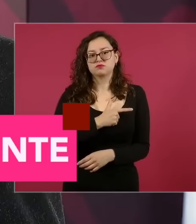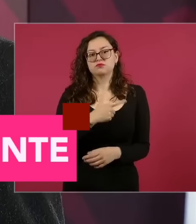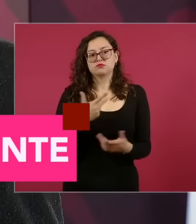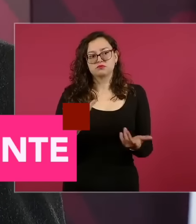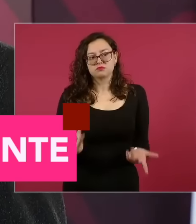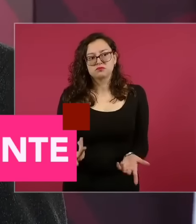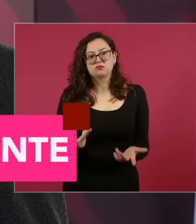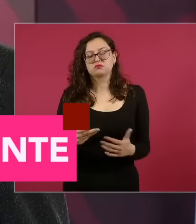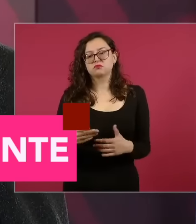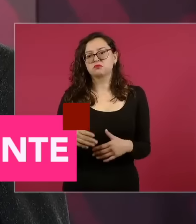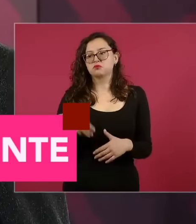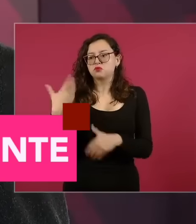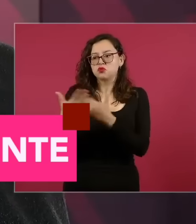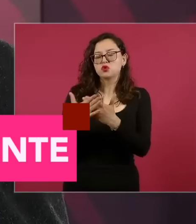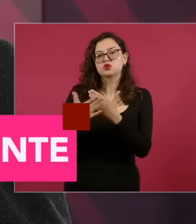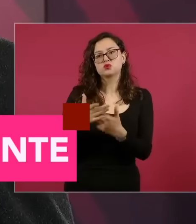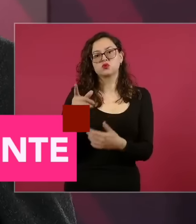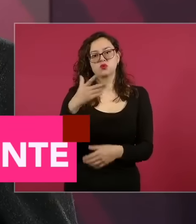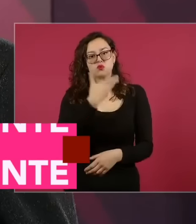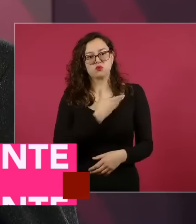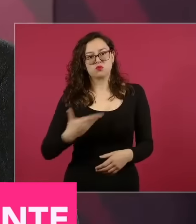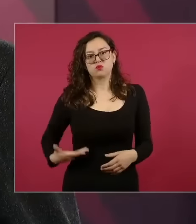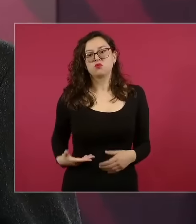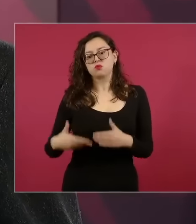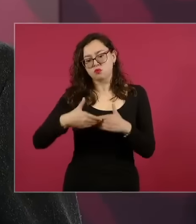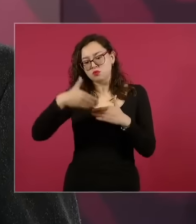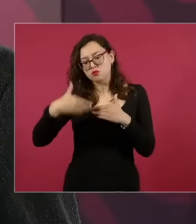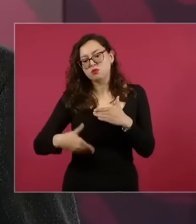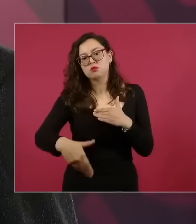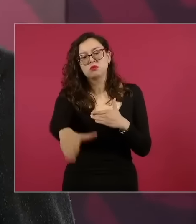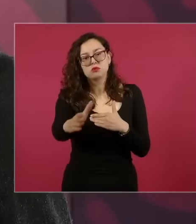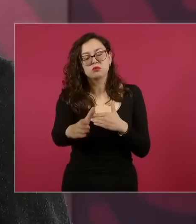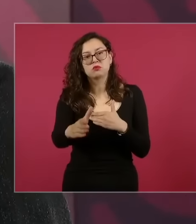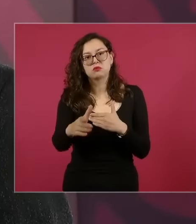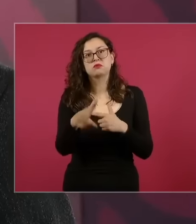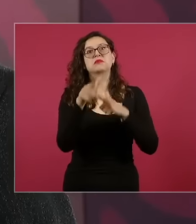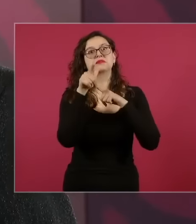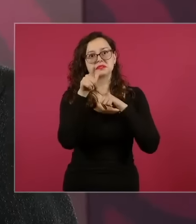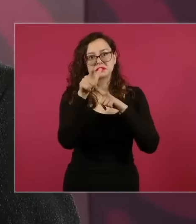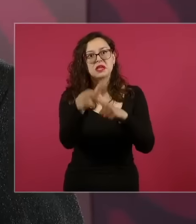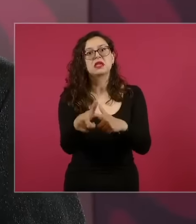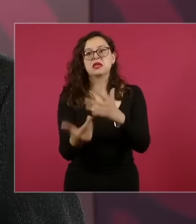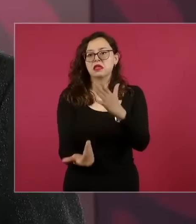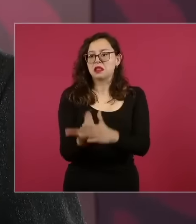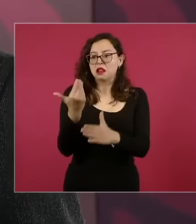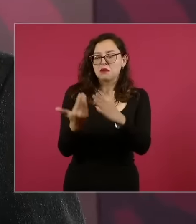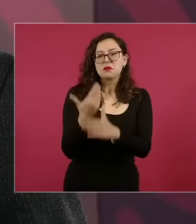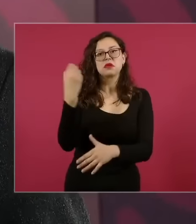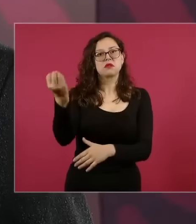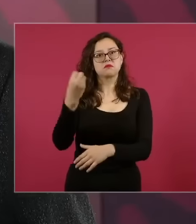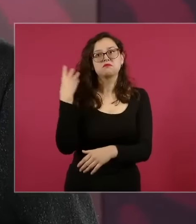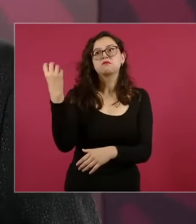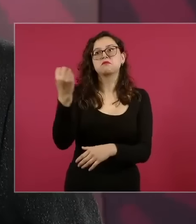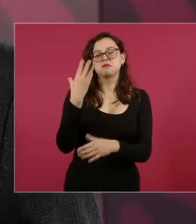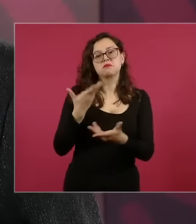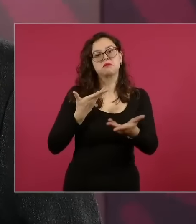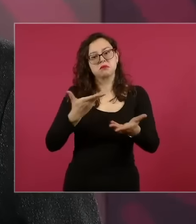este ejercicio de auténtica comunicación, de mensajes de ida y vuelta,